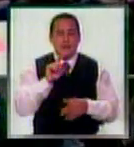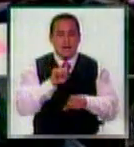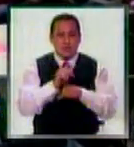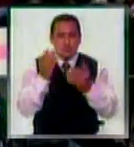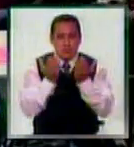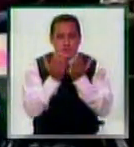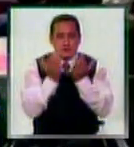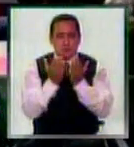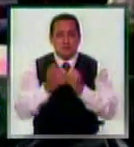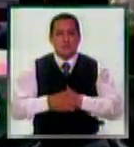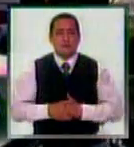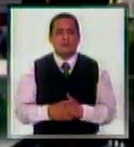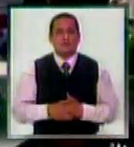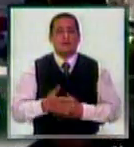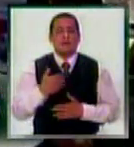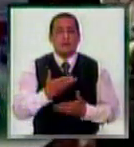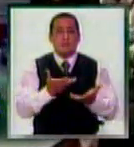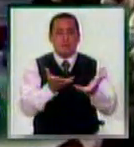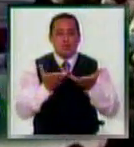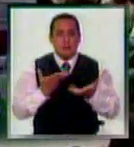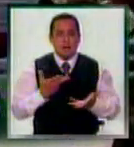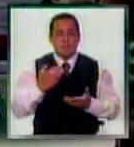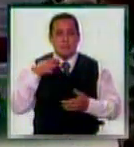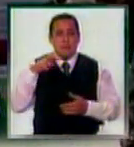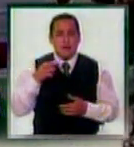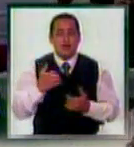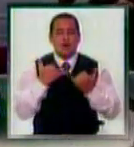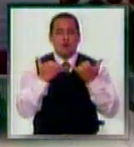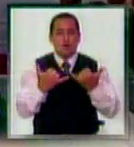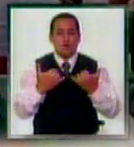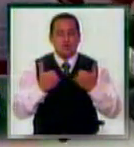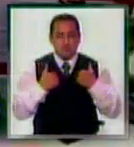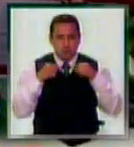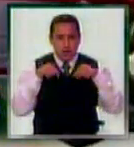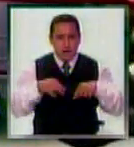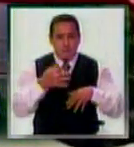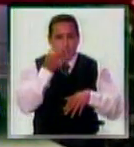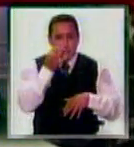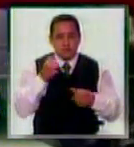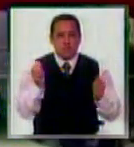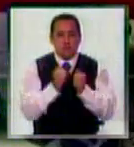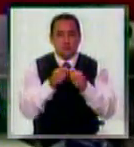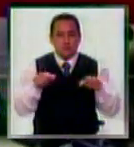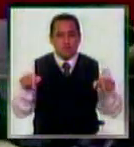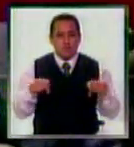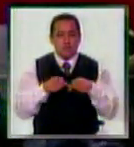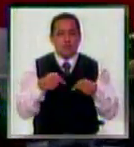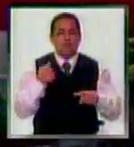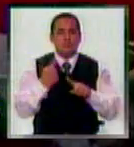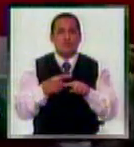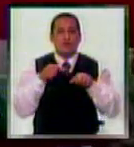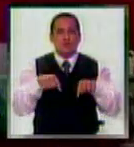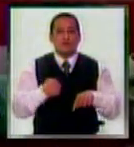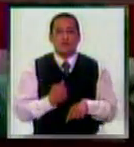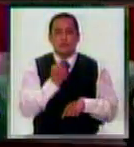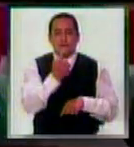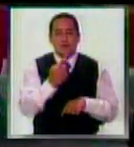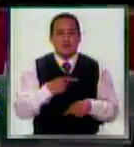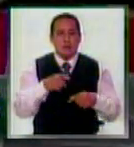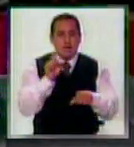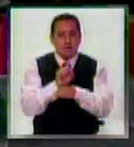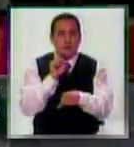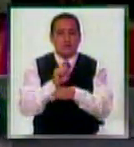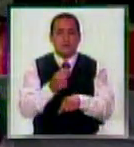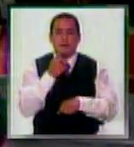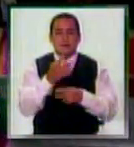educación que me ha podido brindar, hoy día yo estoy acá presente con ustedes. Por eso les digo, la educación